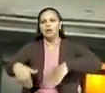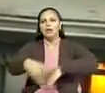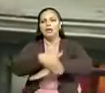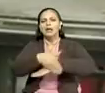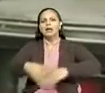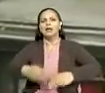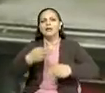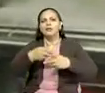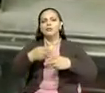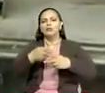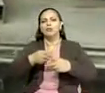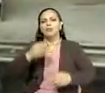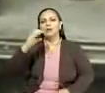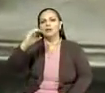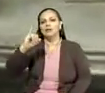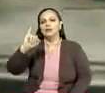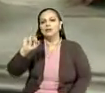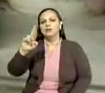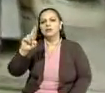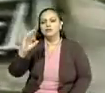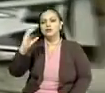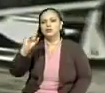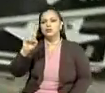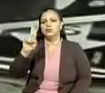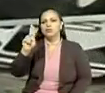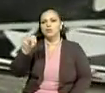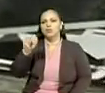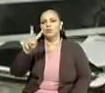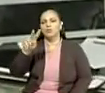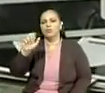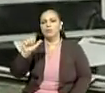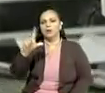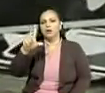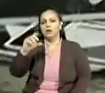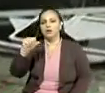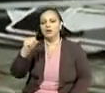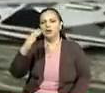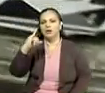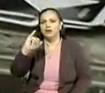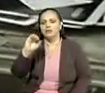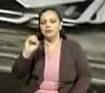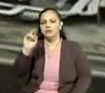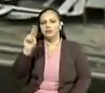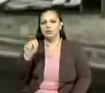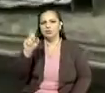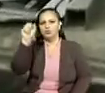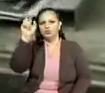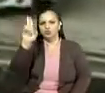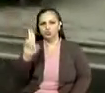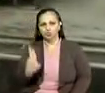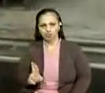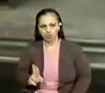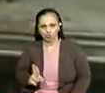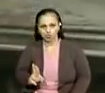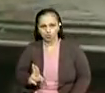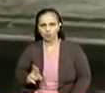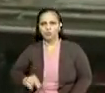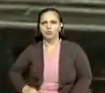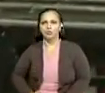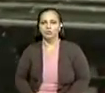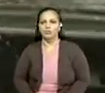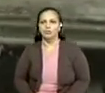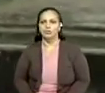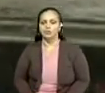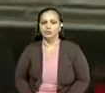Jorge Pérez Concha, más conocida como Circunvalación Sur, porque desde hoy se convierte en una